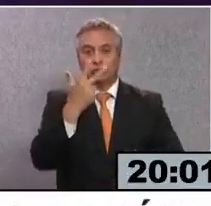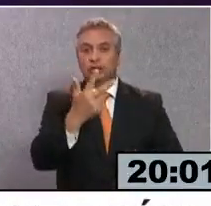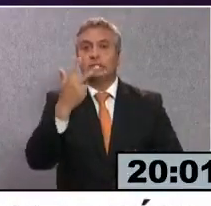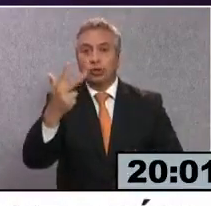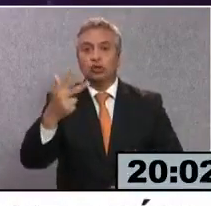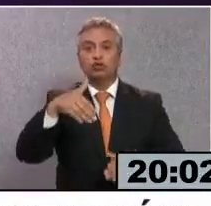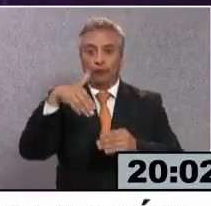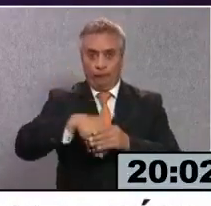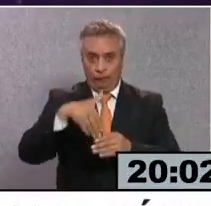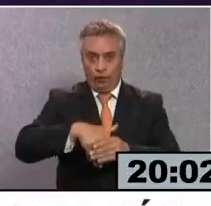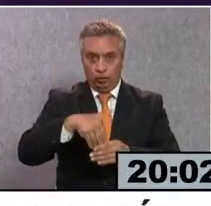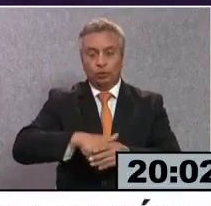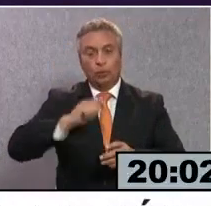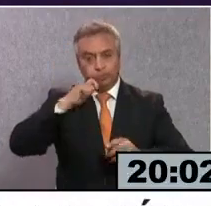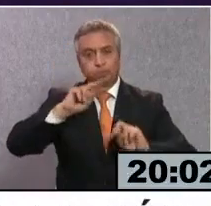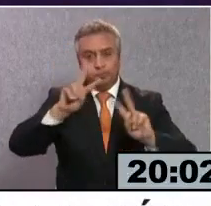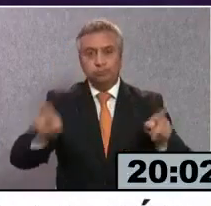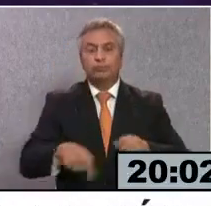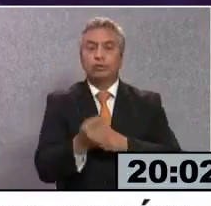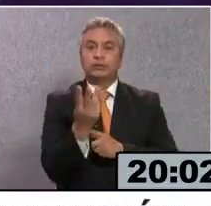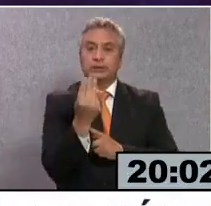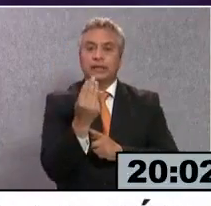1.188 votos, correspondiente al